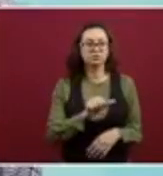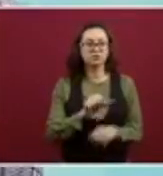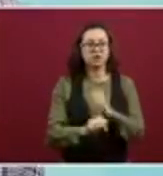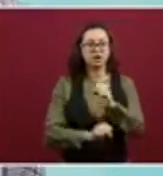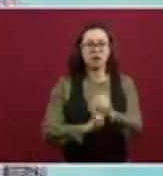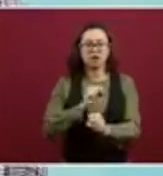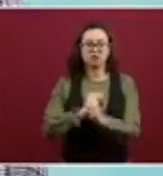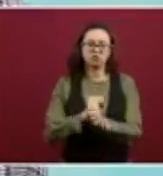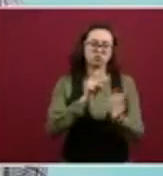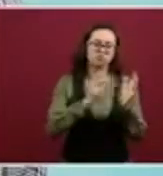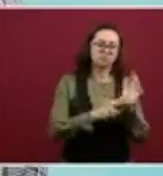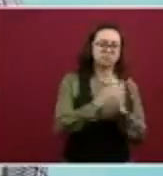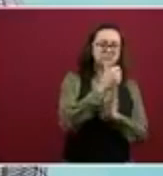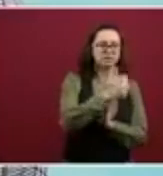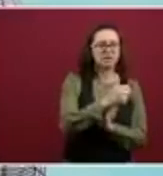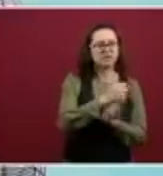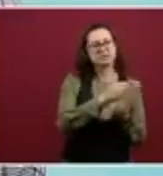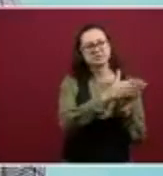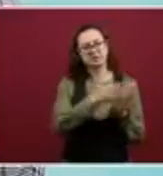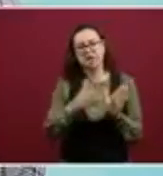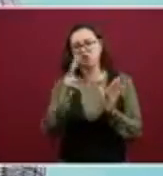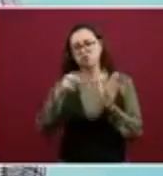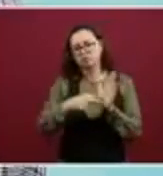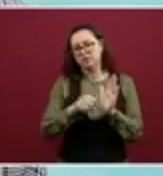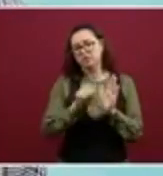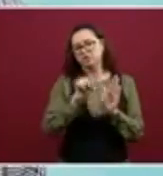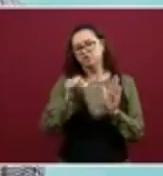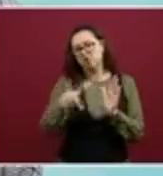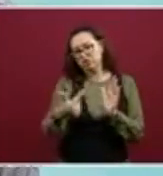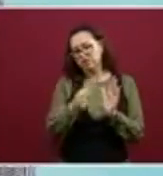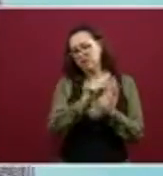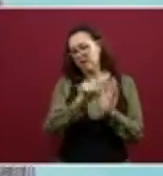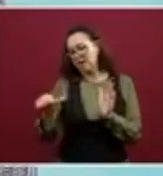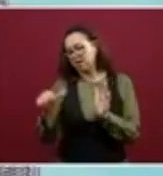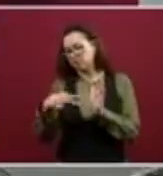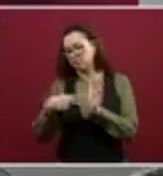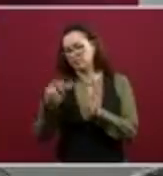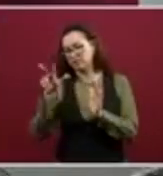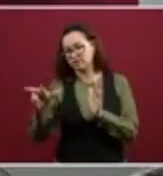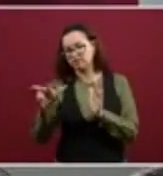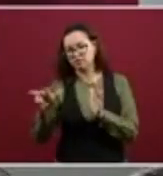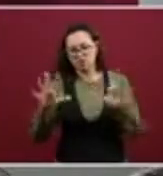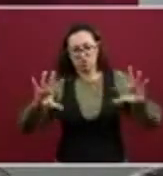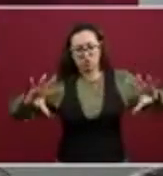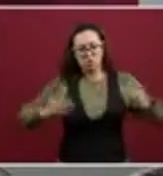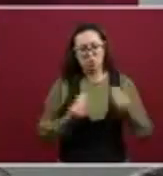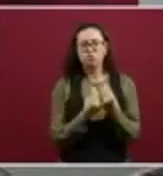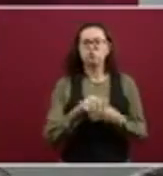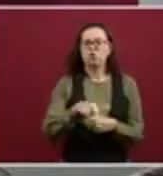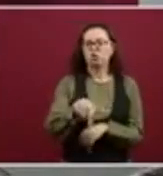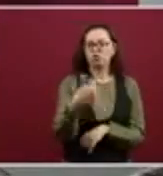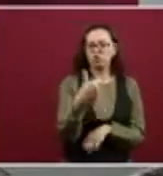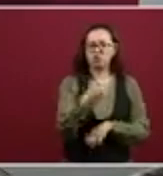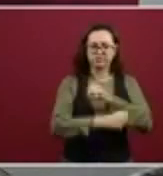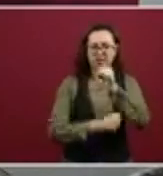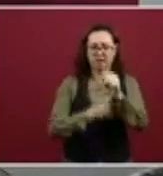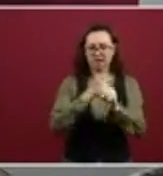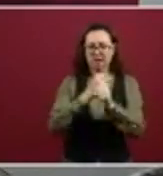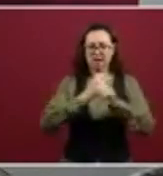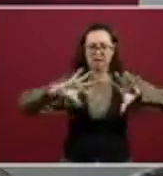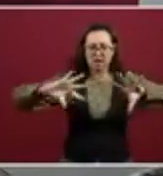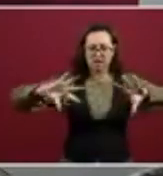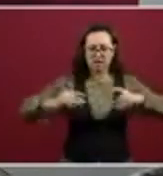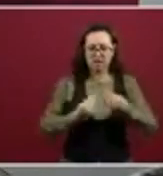de los últimos 12 años. Aquí ya son los últimos 12 años que nos vamos a concentrar. Tenemos, estos son ya números, el total